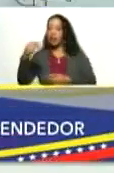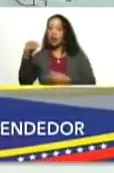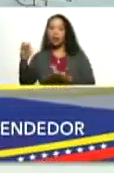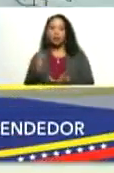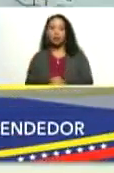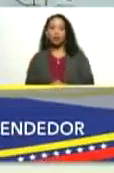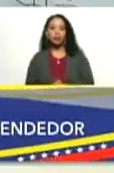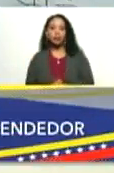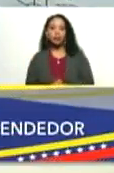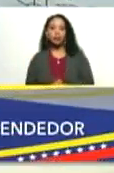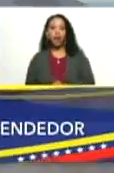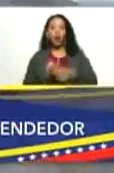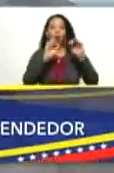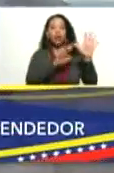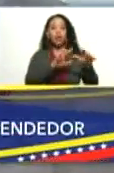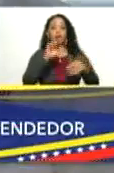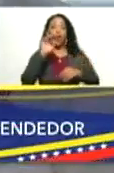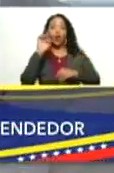Fíjese, de ese